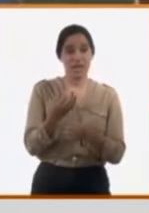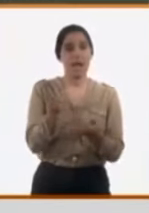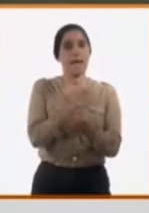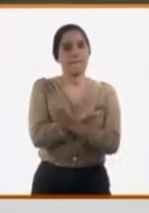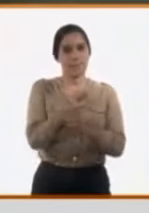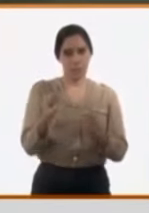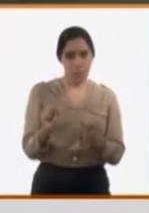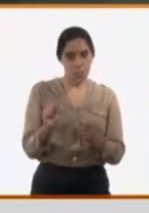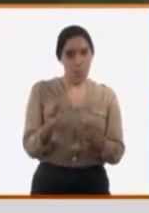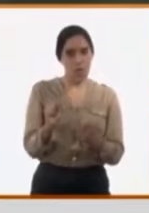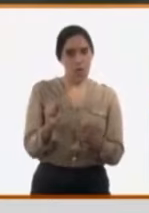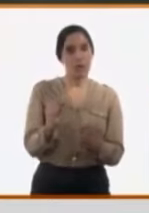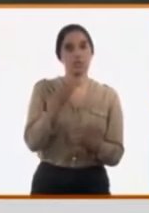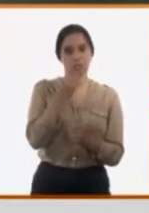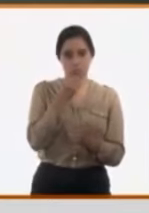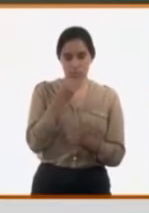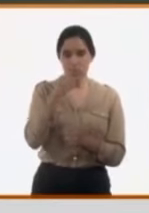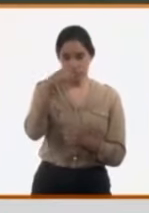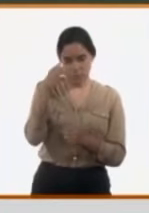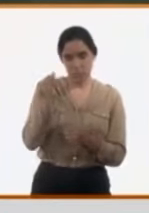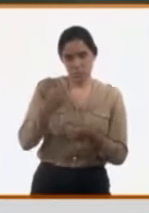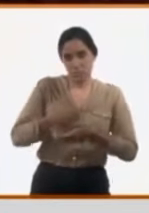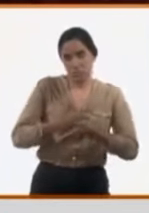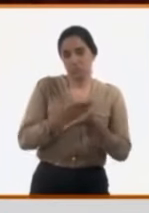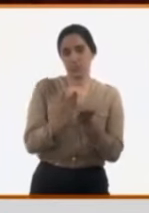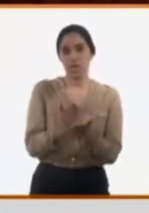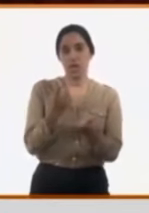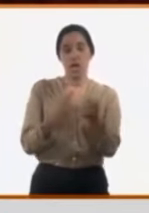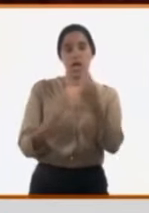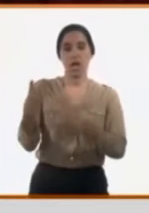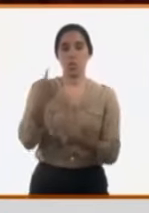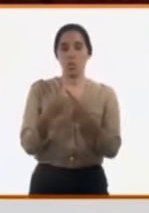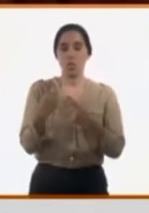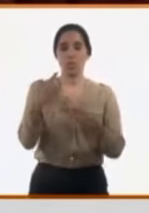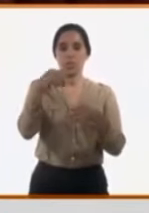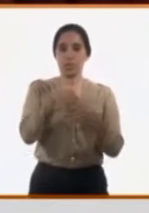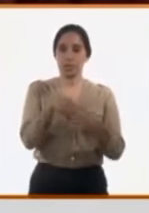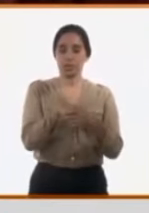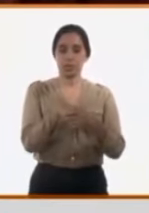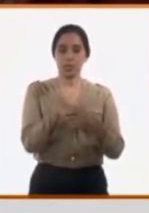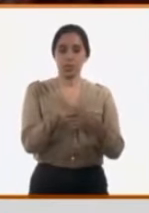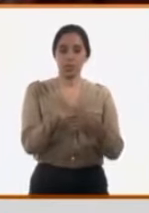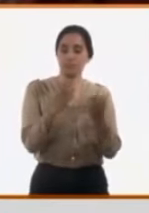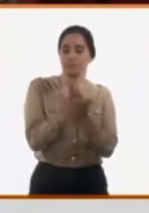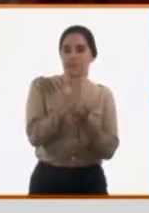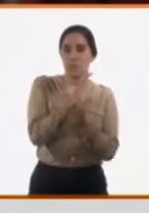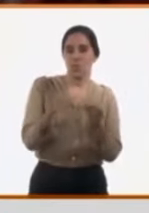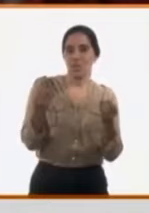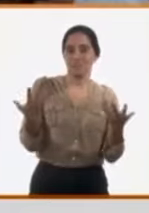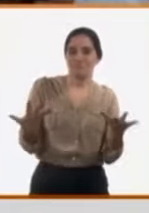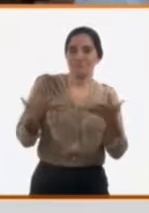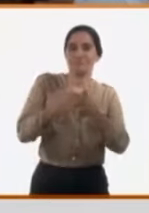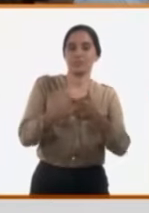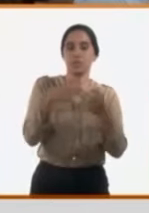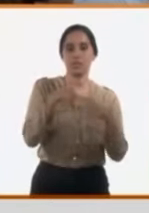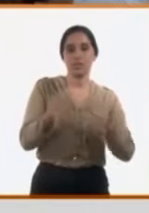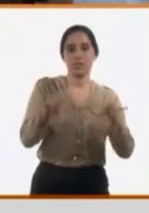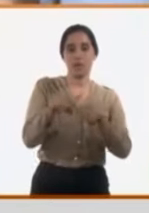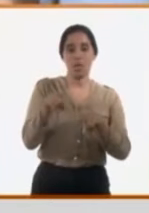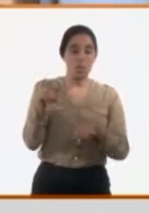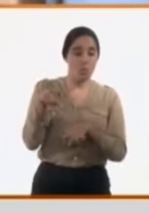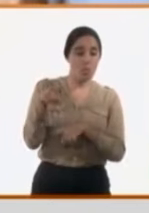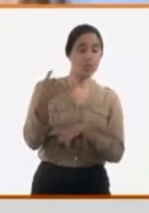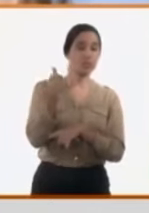los que están en determinados programas vinculados a la universidad como los colegios universitarios donde los jóvenes se vinculan el último grado el último año de